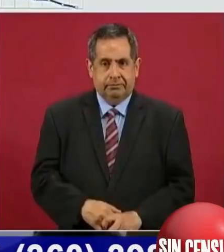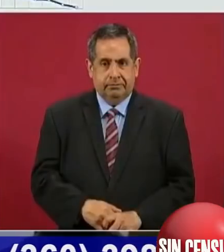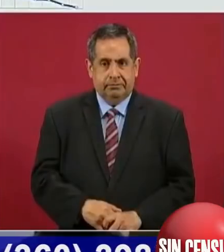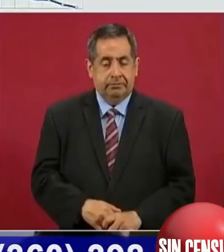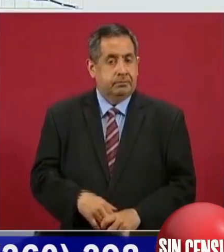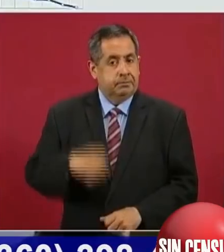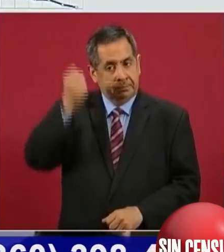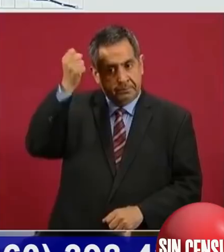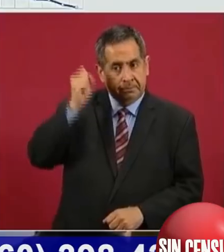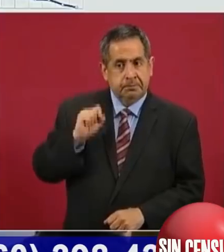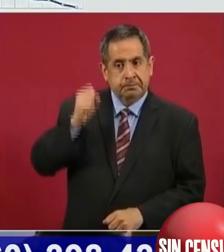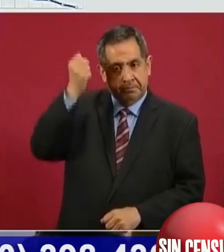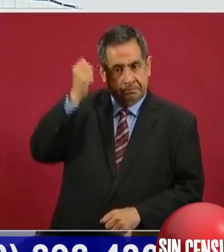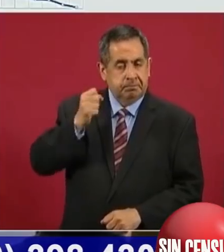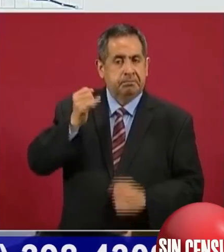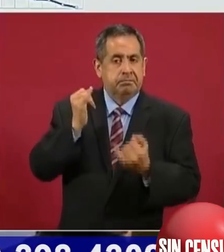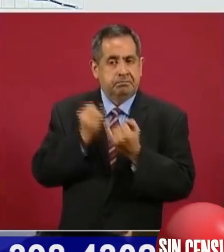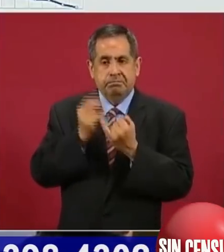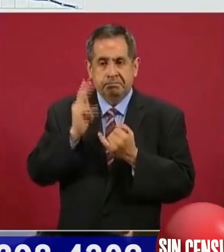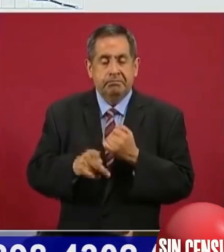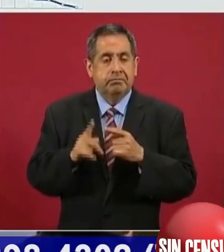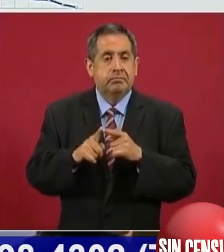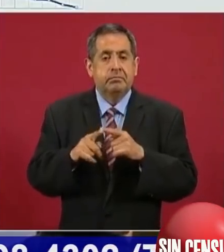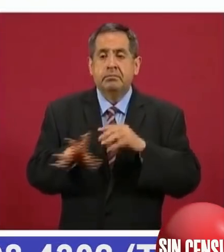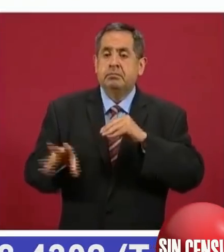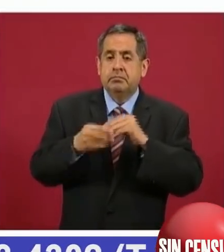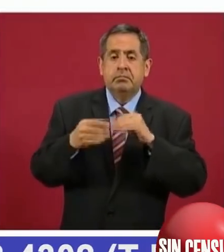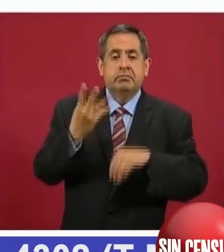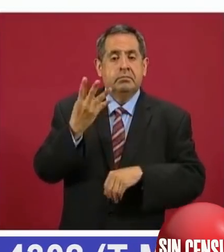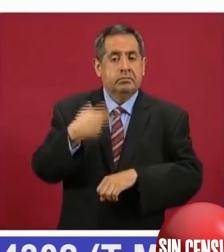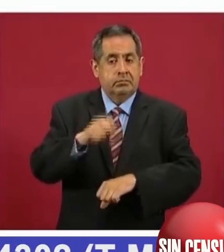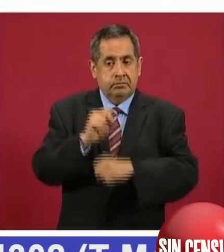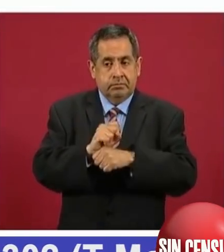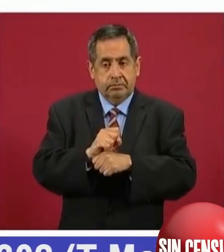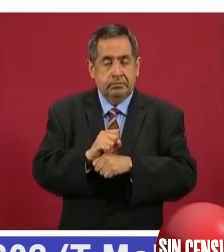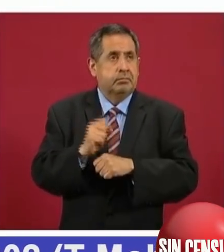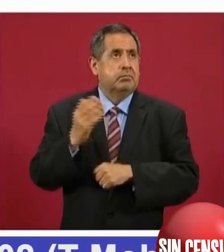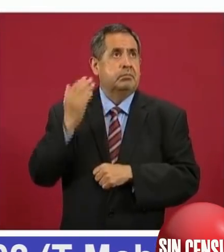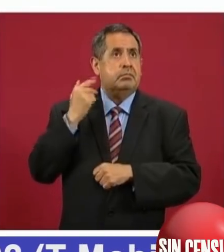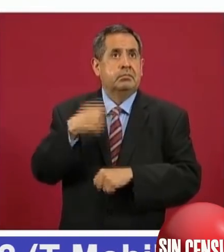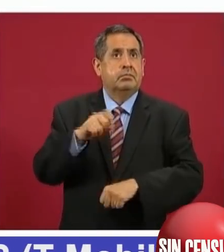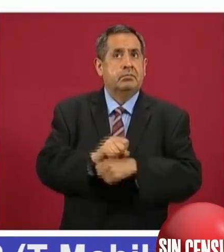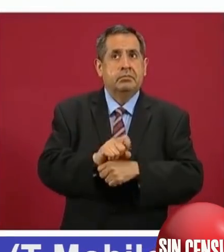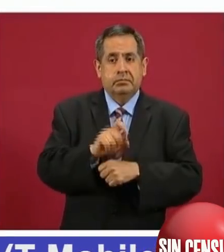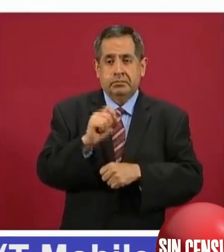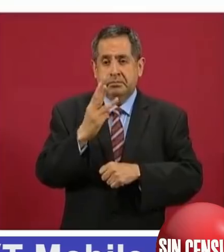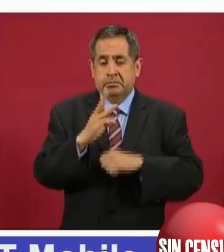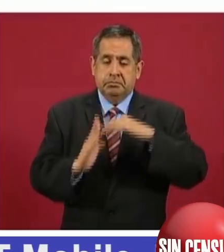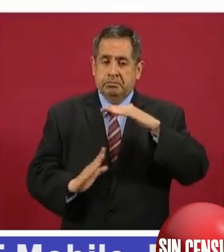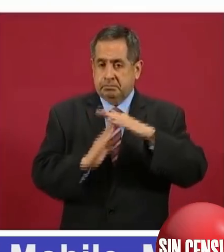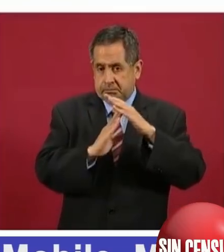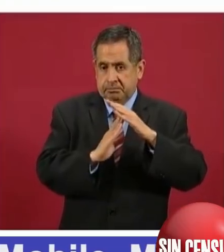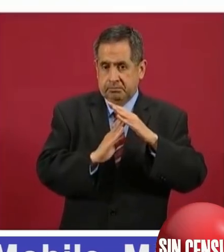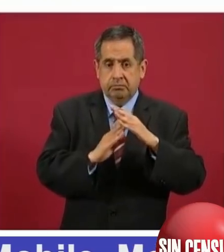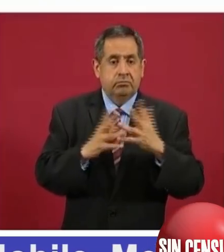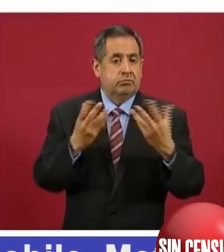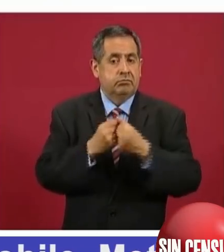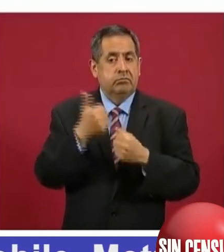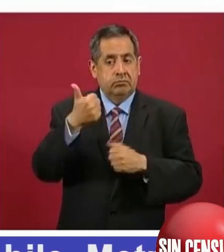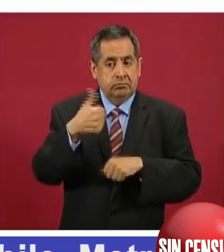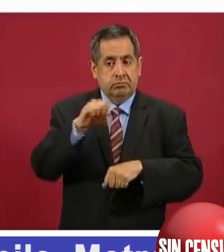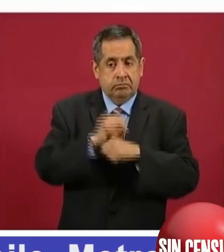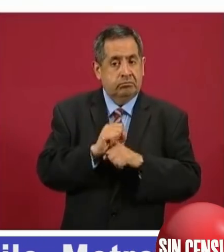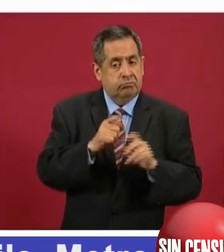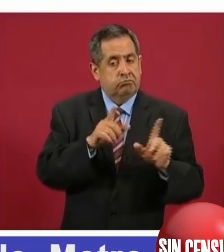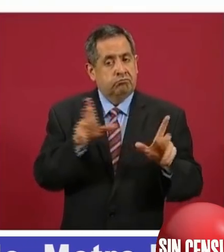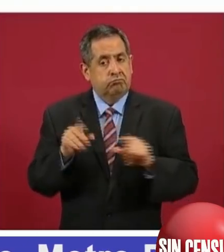Sinaloa tiene un patrón semejante, pero con 4 semanas adicionales, llegó a un punto máximo en la semana 23, de hecho son 6 semanas adicionales,